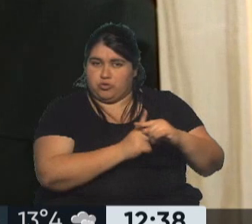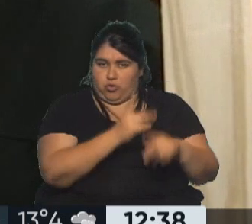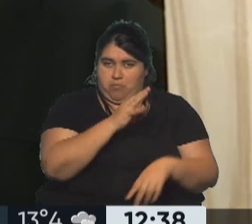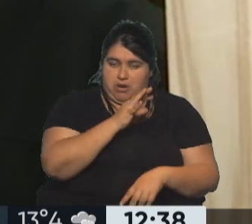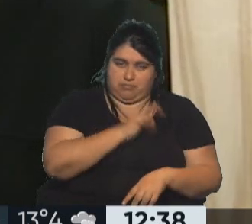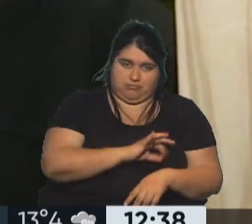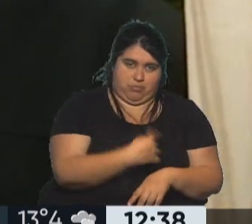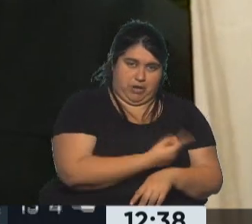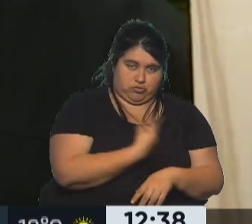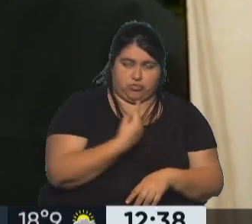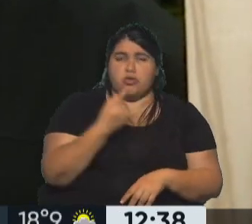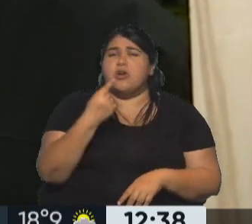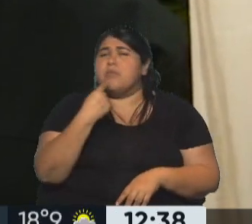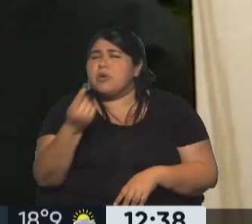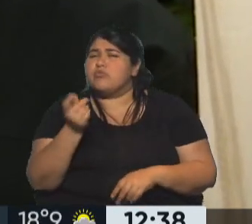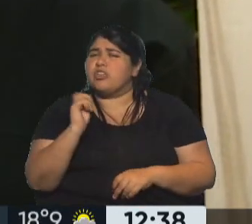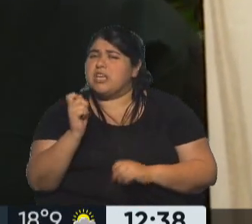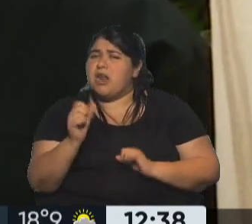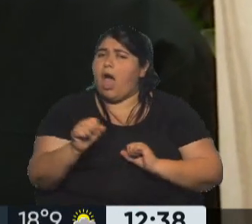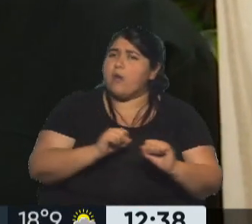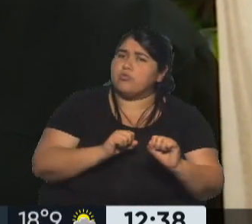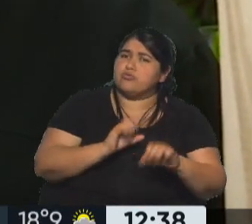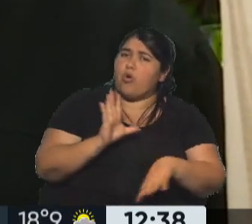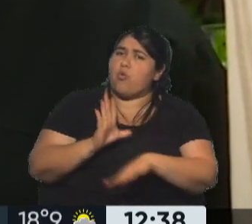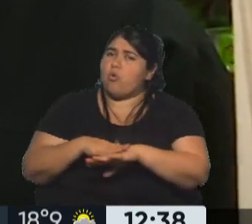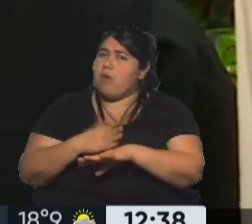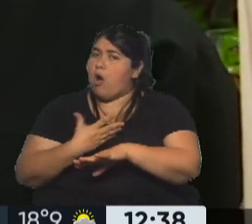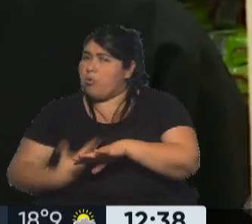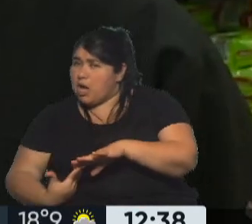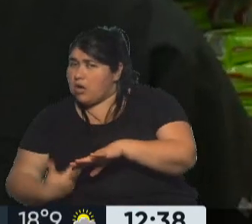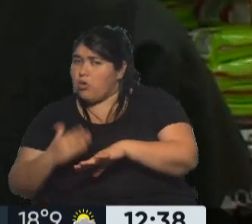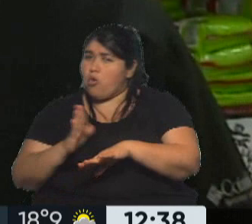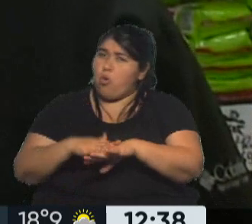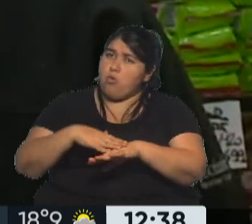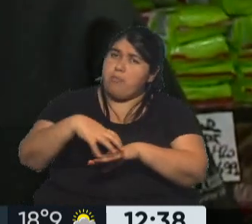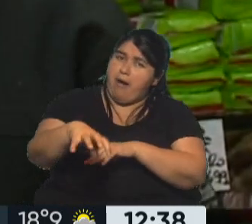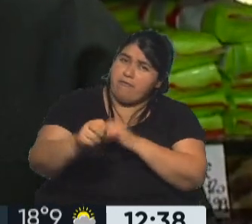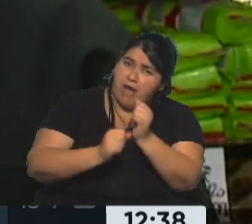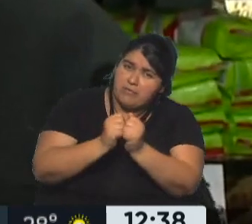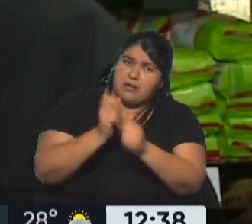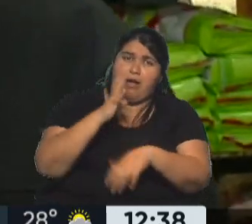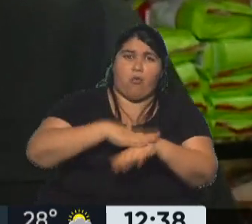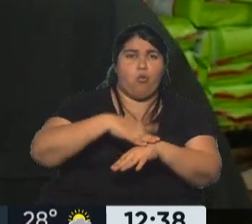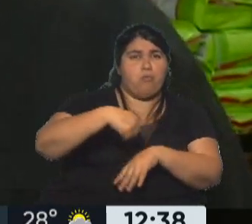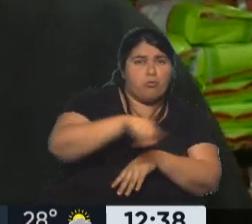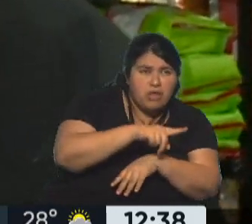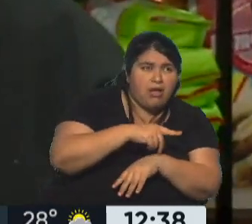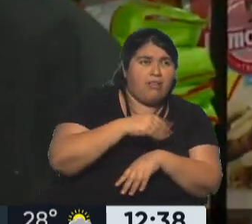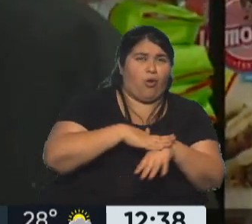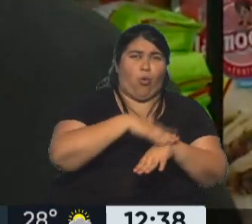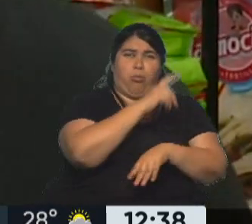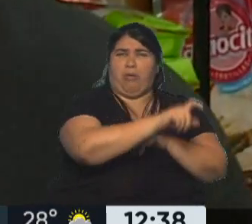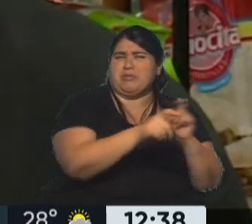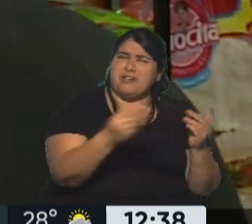abuso no cómo hacemos Quién es el usuario el consumidor el estado el gobierno todos juntos Yo creo que yo lo he planteado en la secretaría